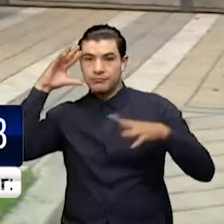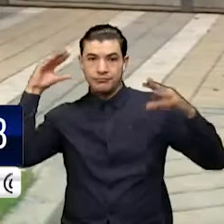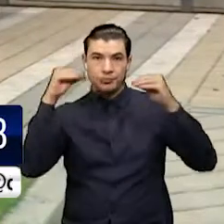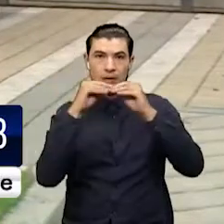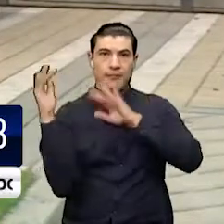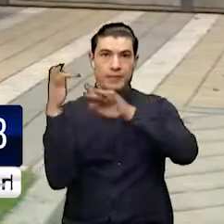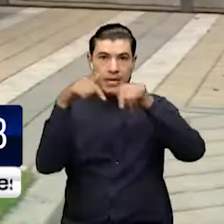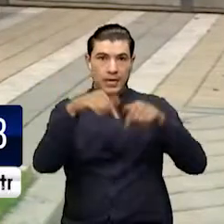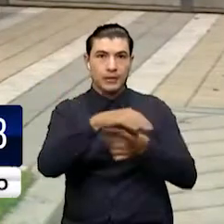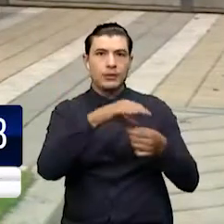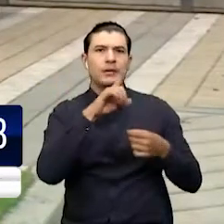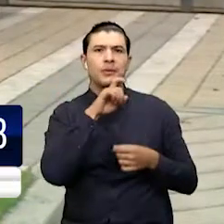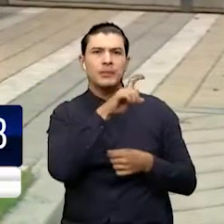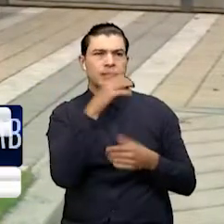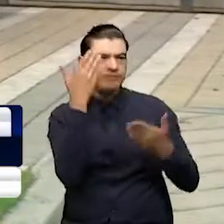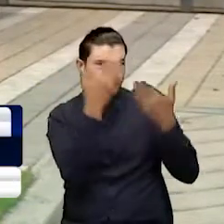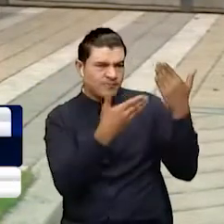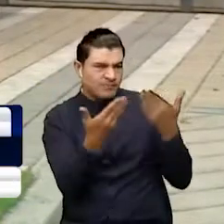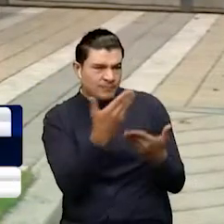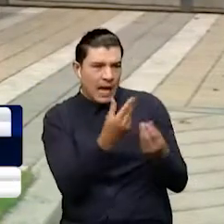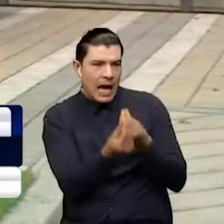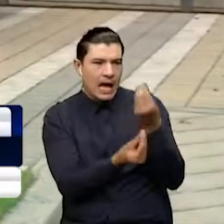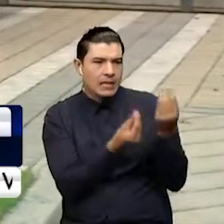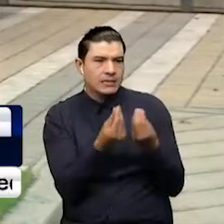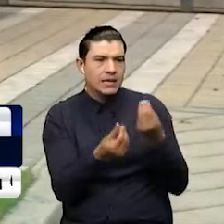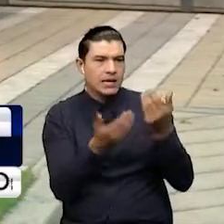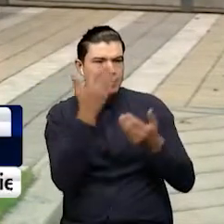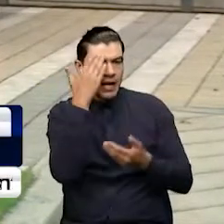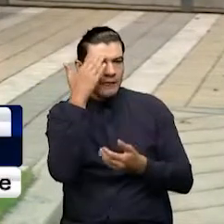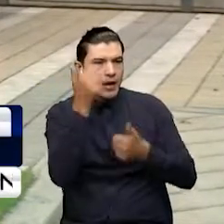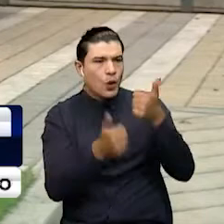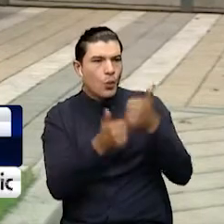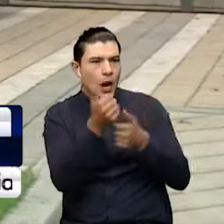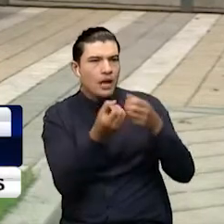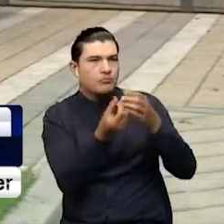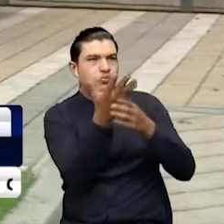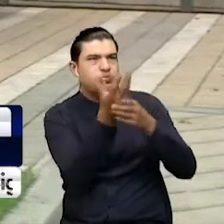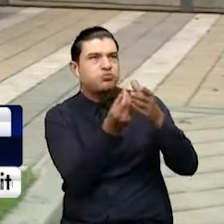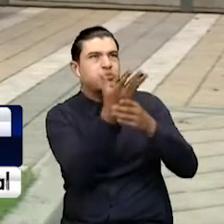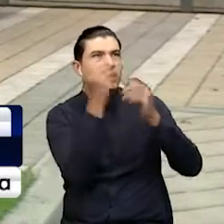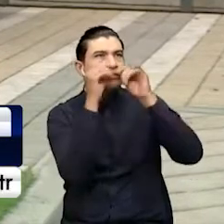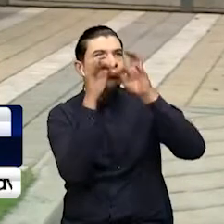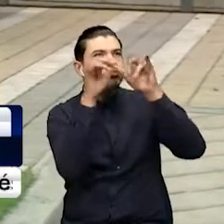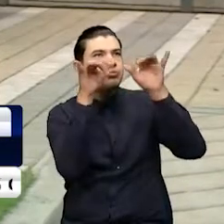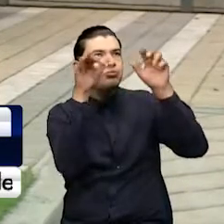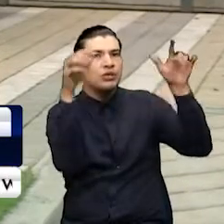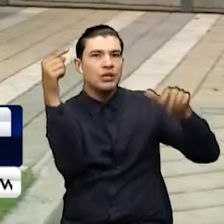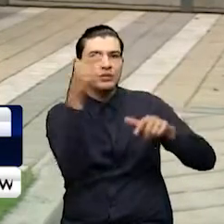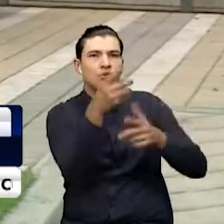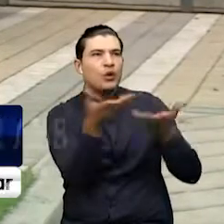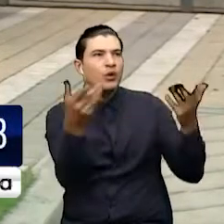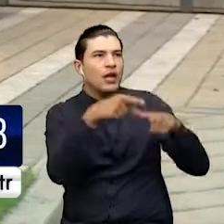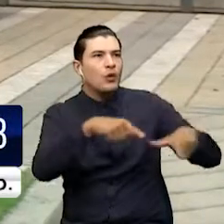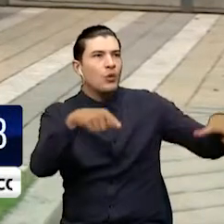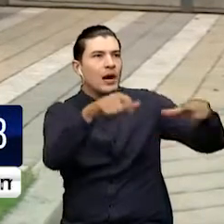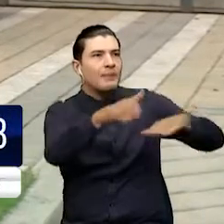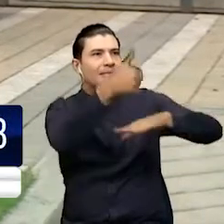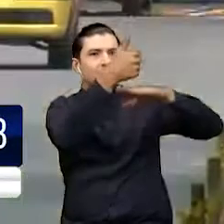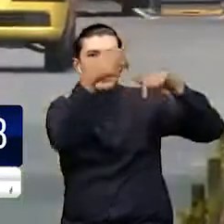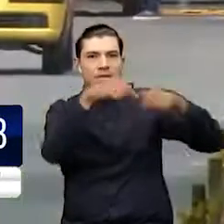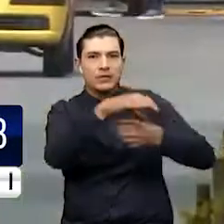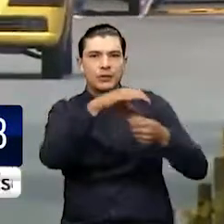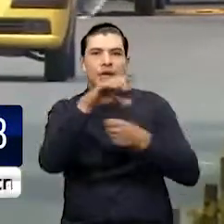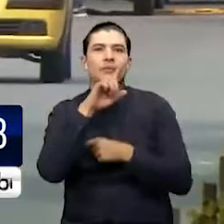para poder saber cuáles las emisiones que se están generando de dónde provienen las emisiones que están generando en el área metropolitana de bucaramanga